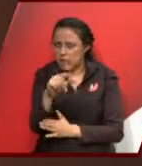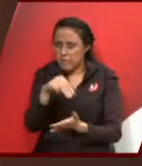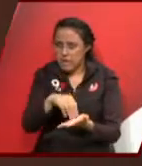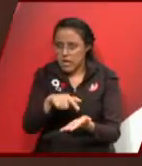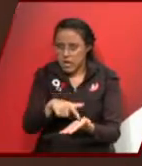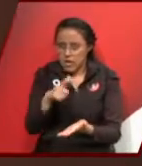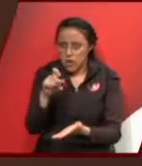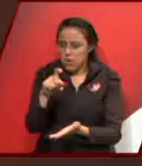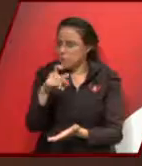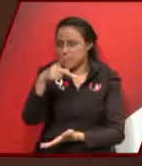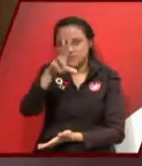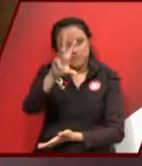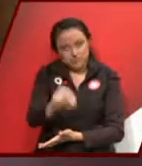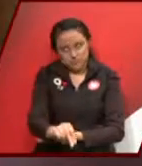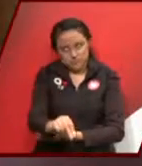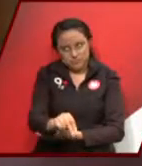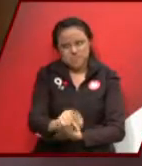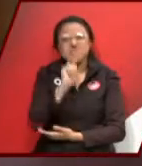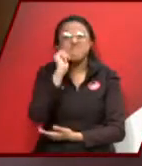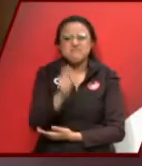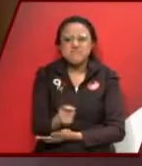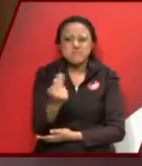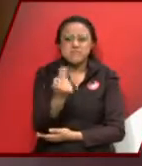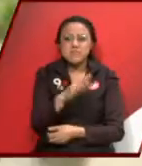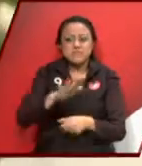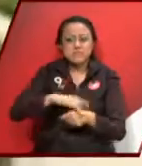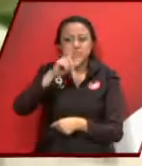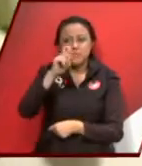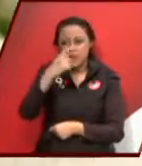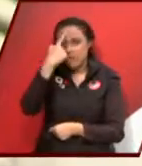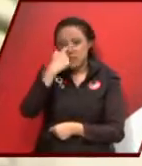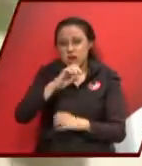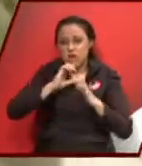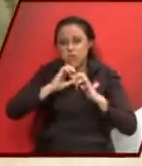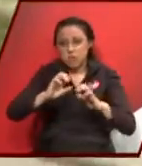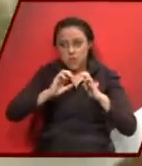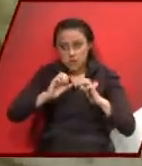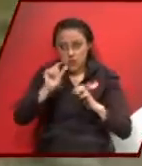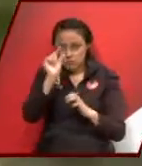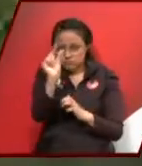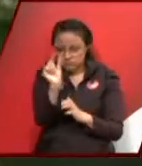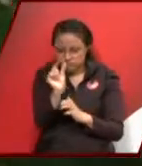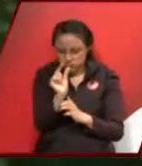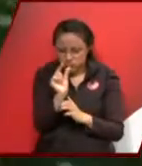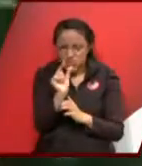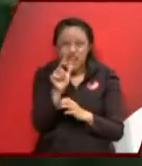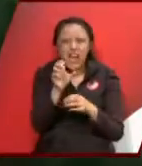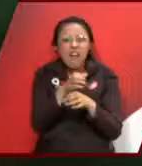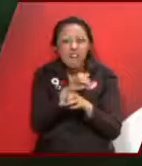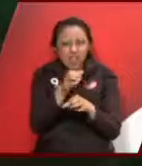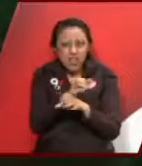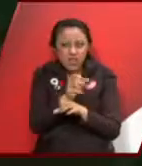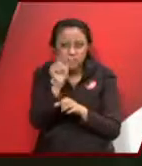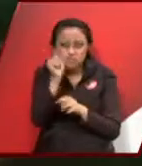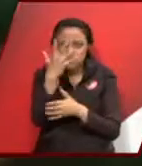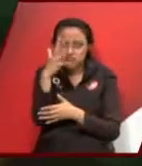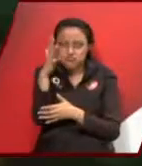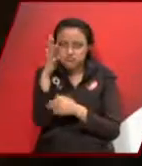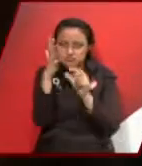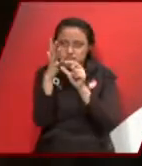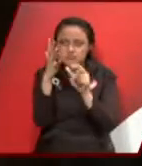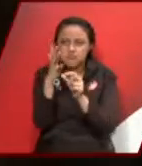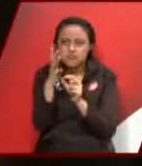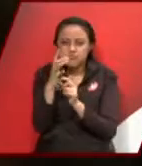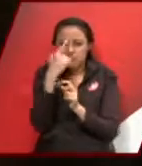embargo, no es así. Se requiere de más agua para el cultivo del grano, la producción y la distribución que